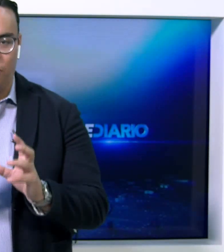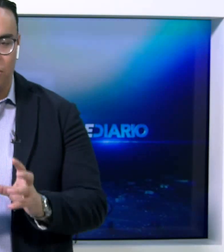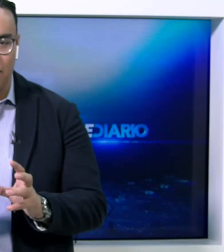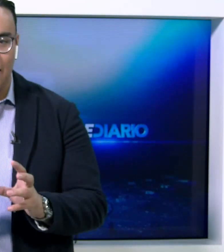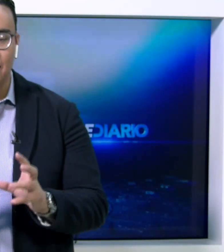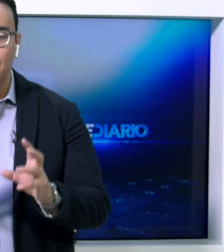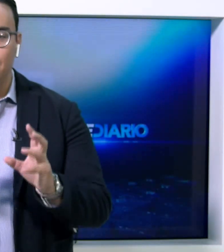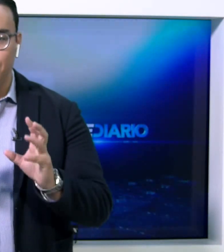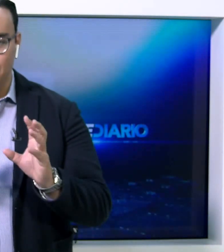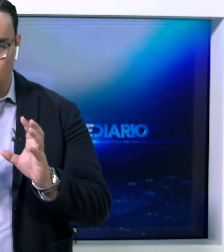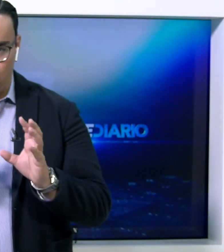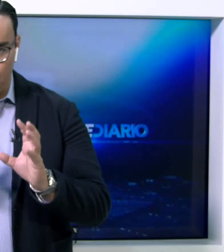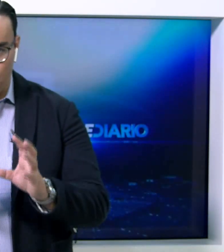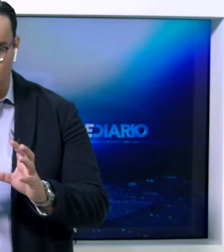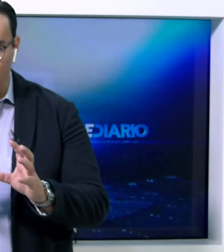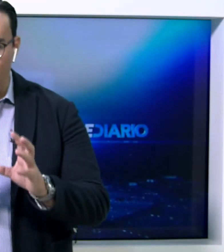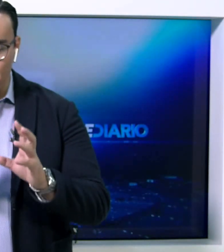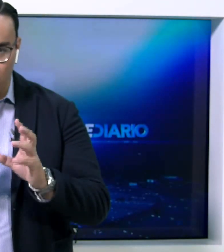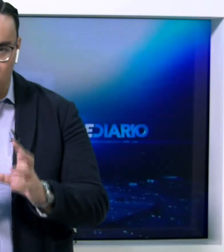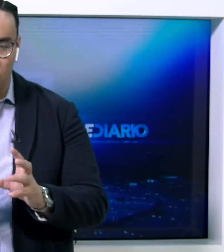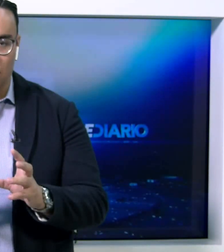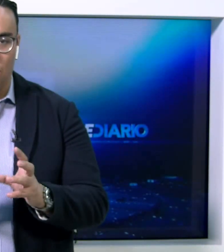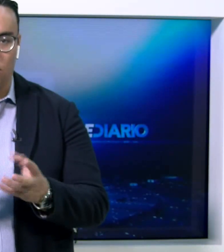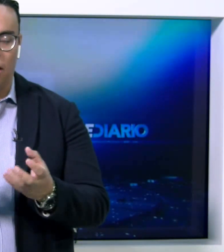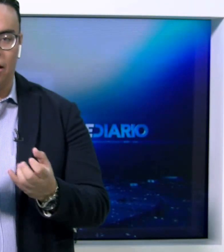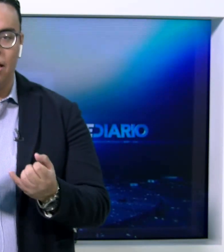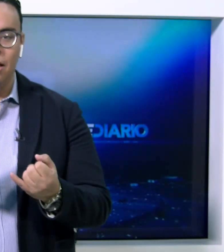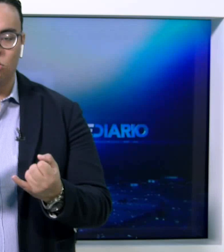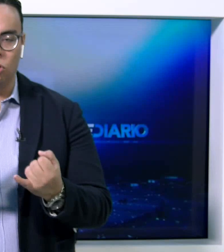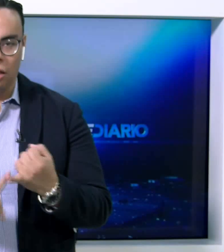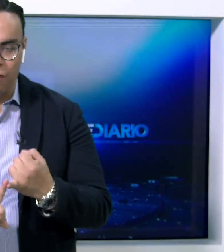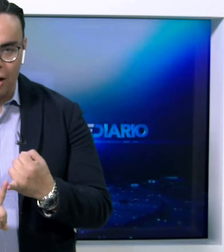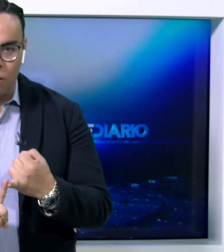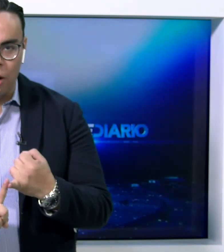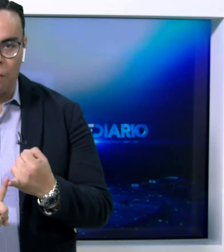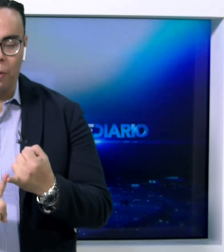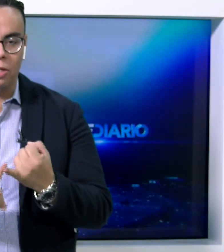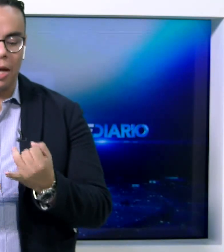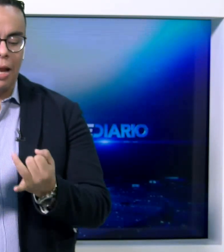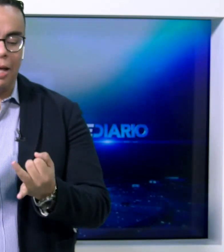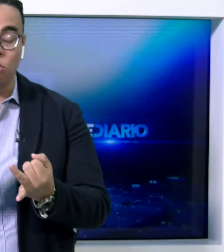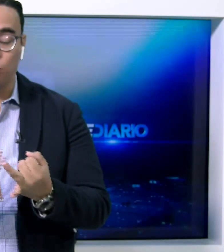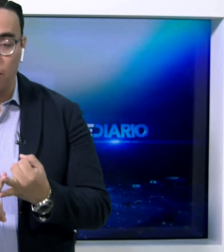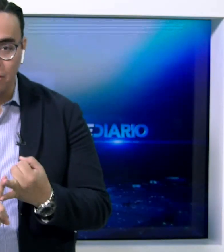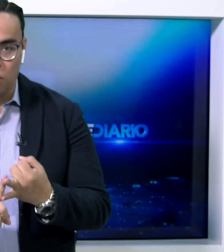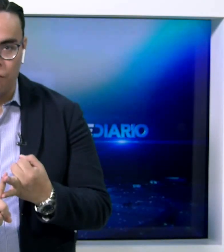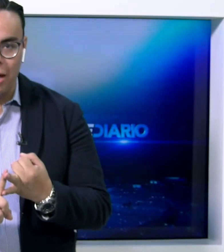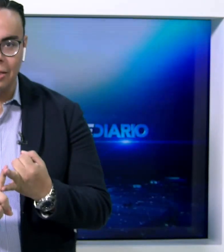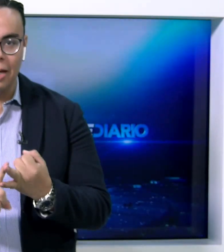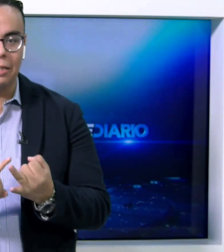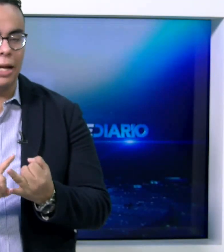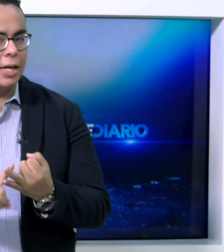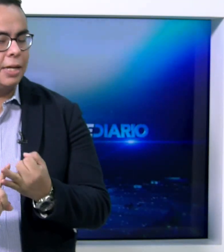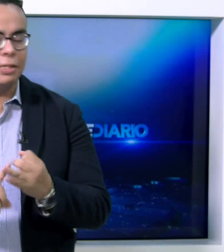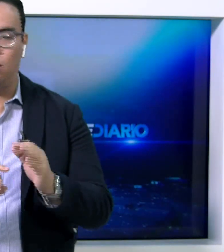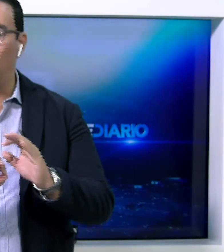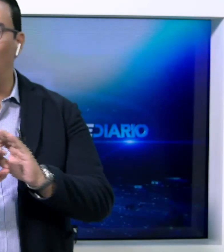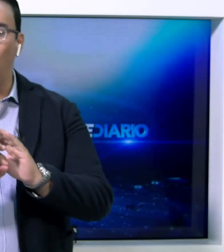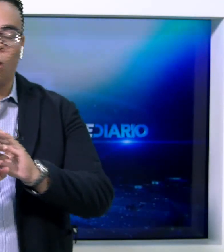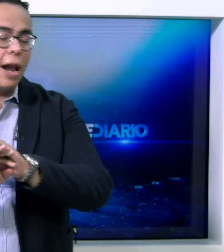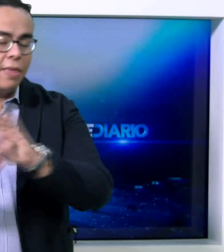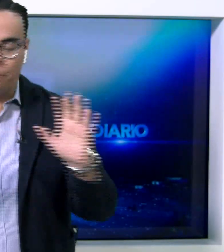tema de las policías. Dice el gobernador que hay muchos que no tienen su certificado único policial y sus pruebas de confianza. Sin